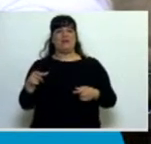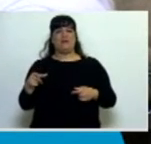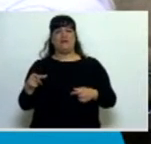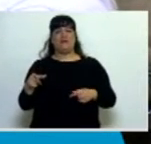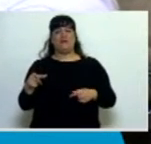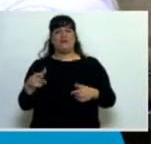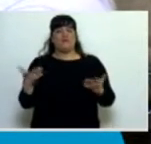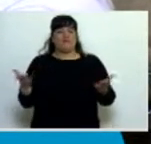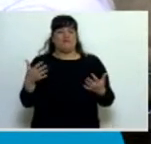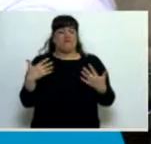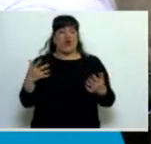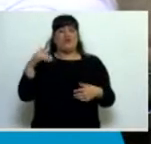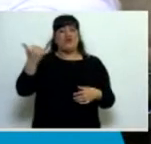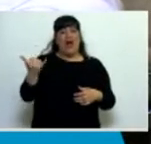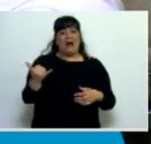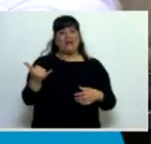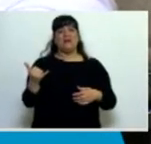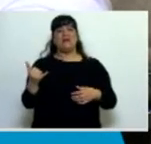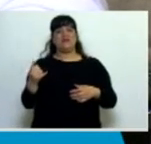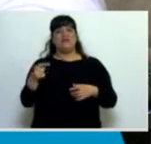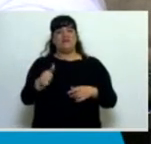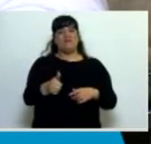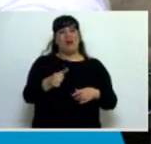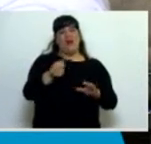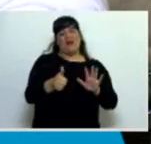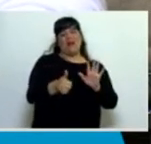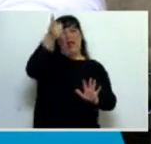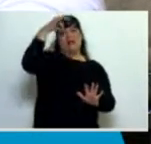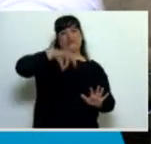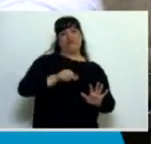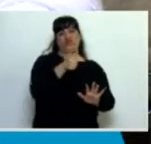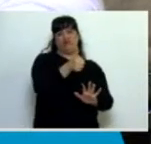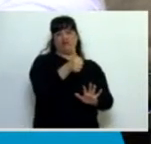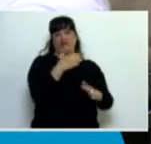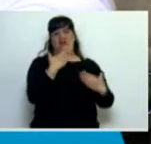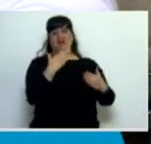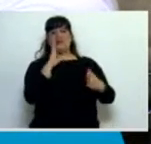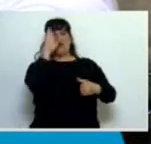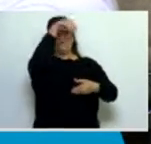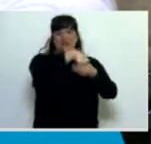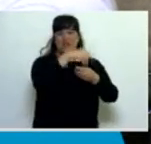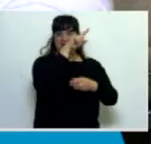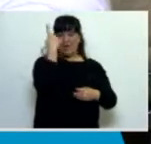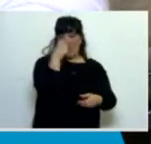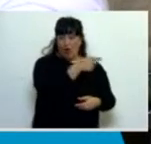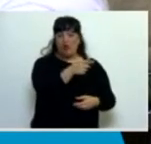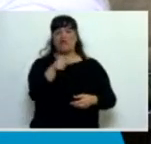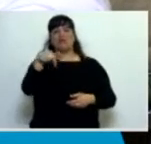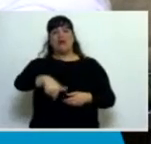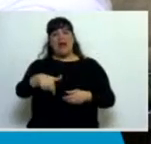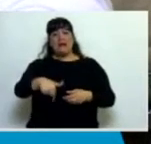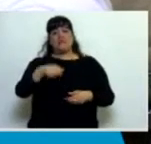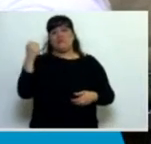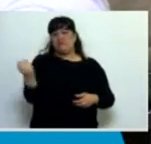definitiva aparecen estas ganancias. Creo que este es un